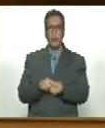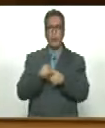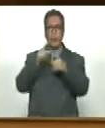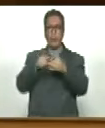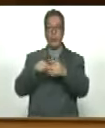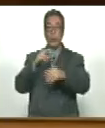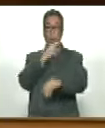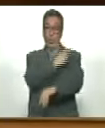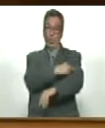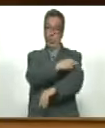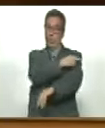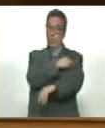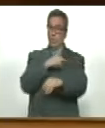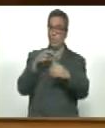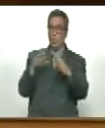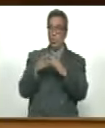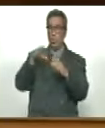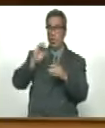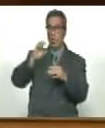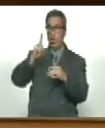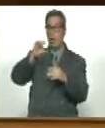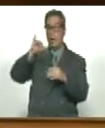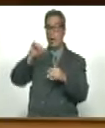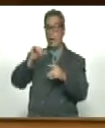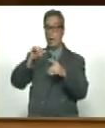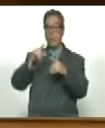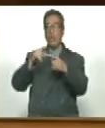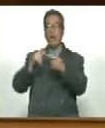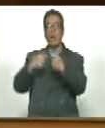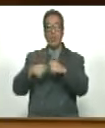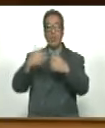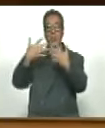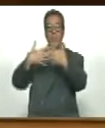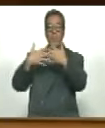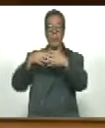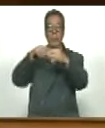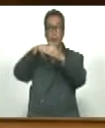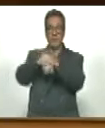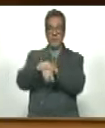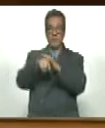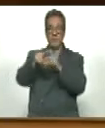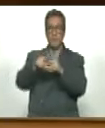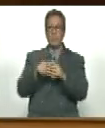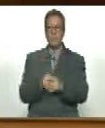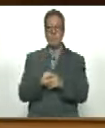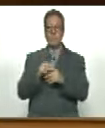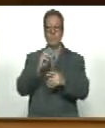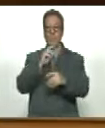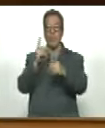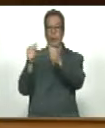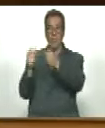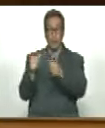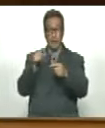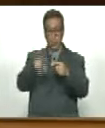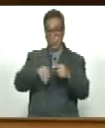afectar los hospitales, los CDI, los dispensarios barrio adentro, afectar el poder